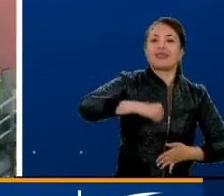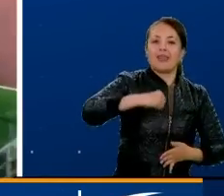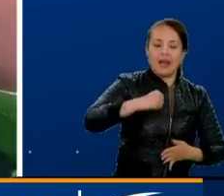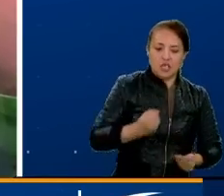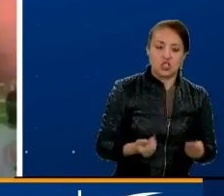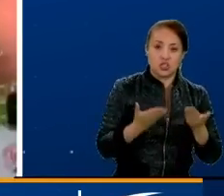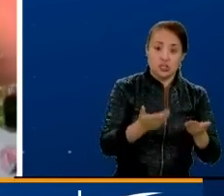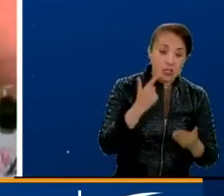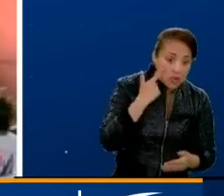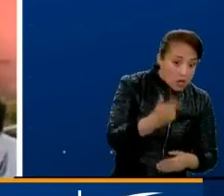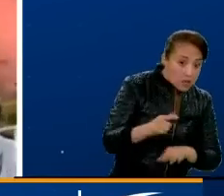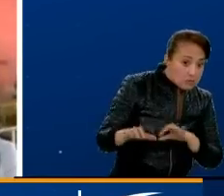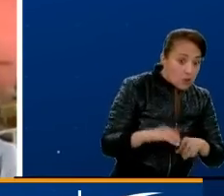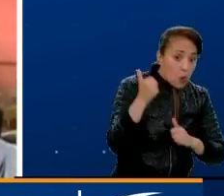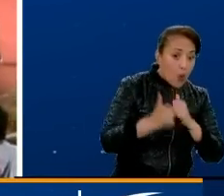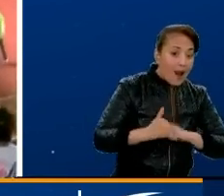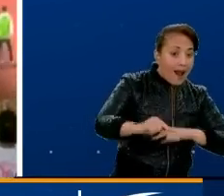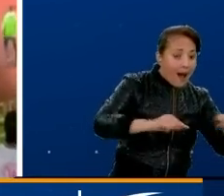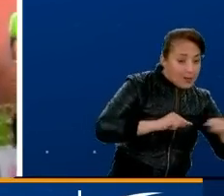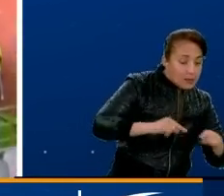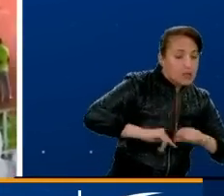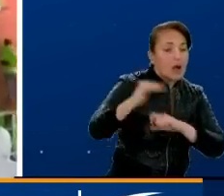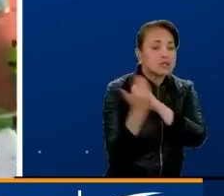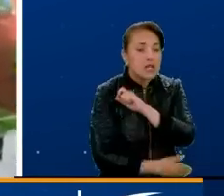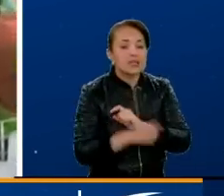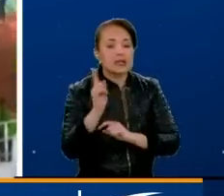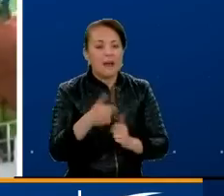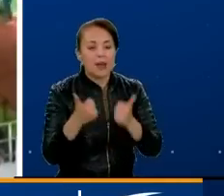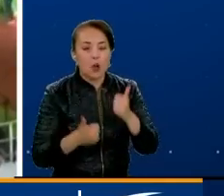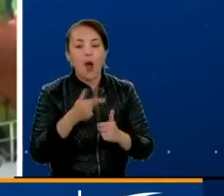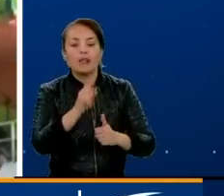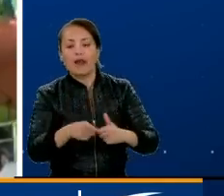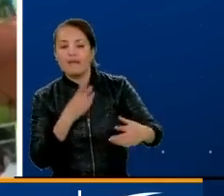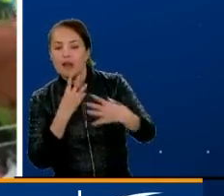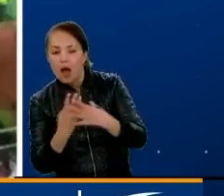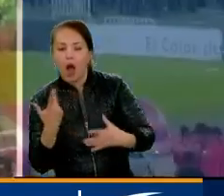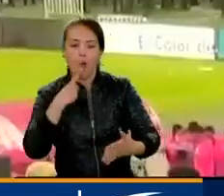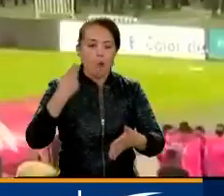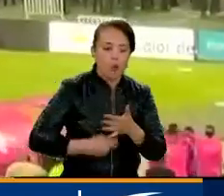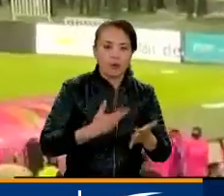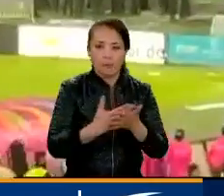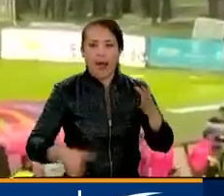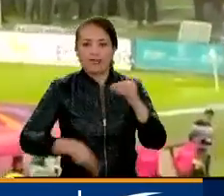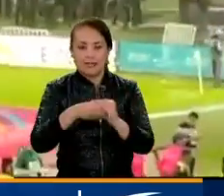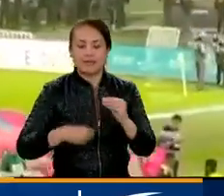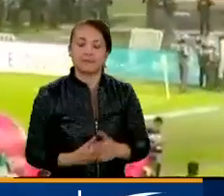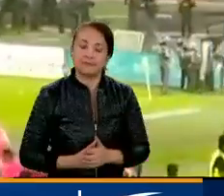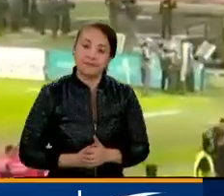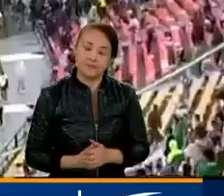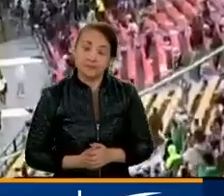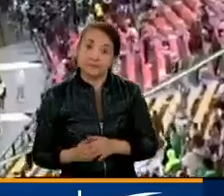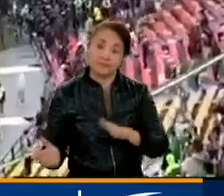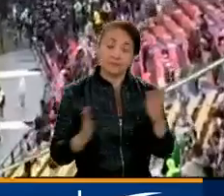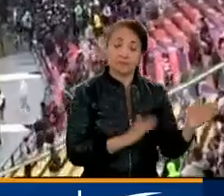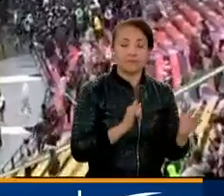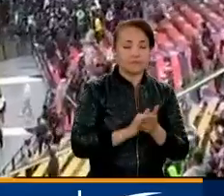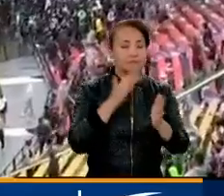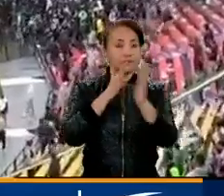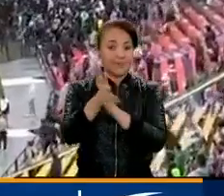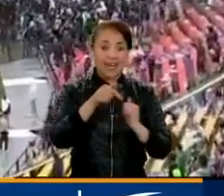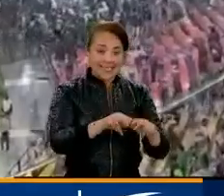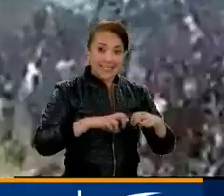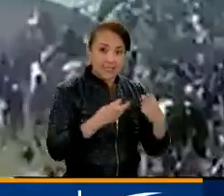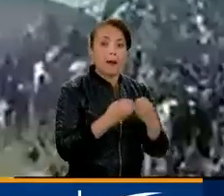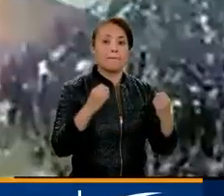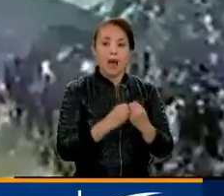una sanción administrativa o si es una también sanción penal que puede llegar a establecerse. Importante también mencionar que en esa audiencia va a haber